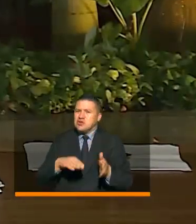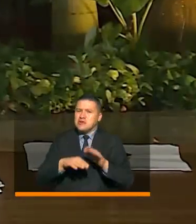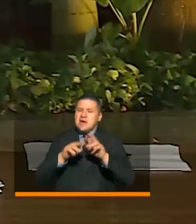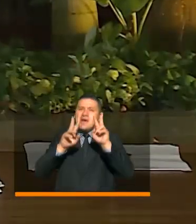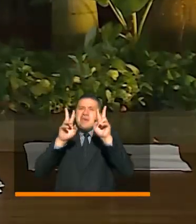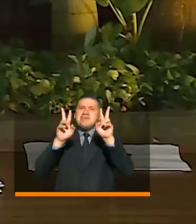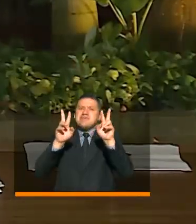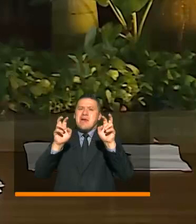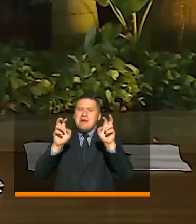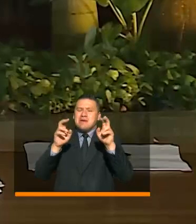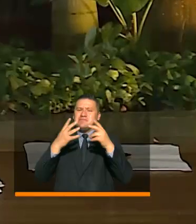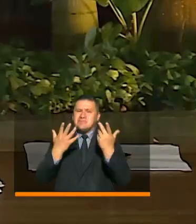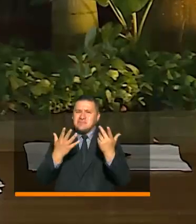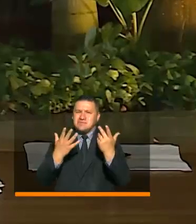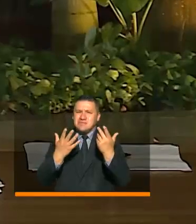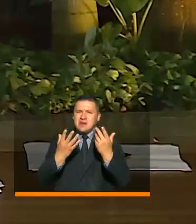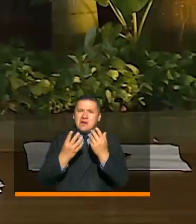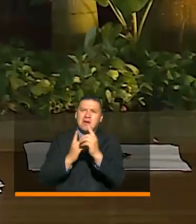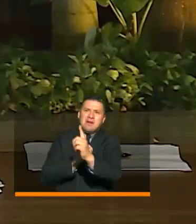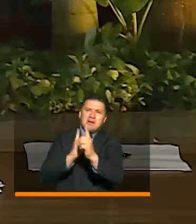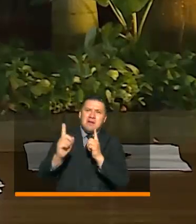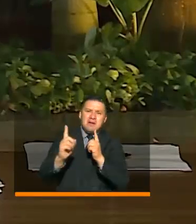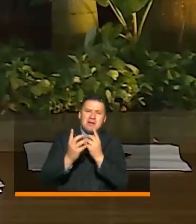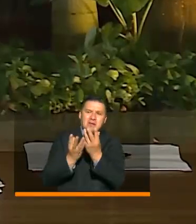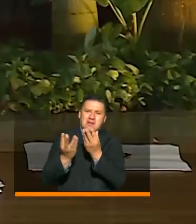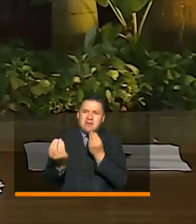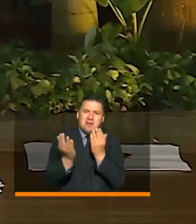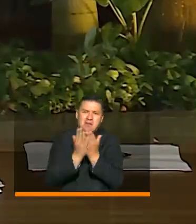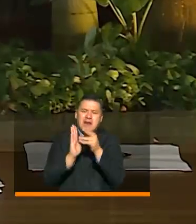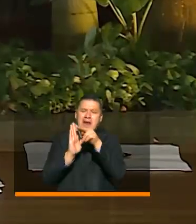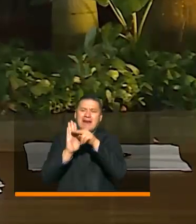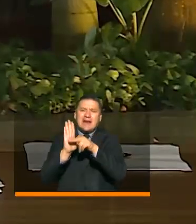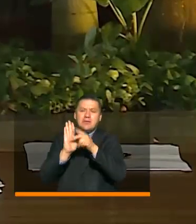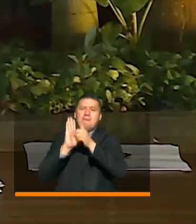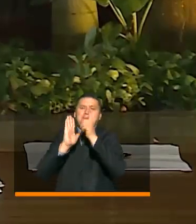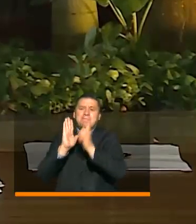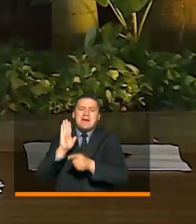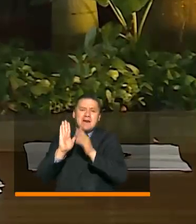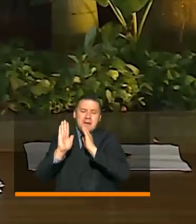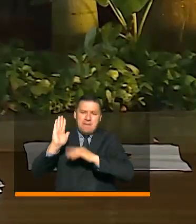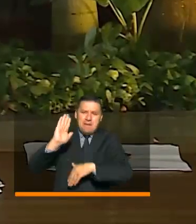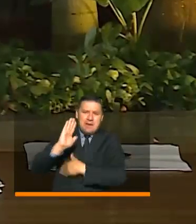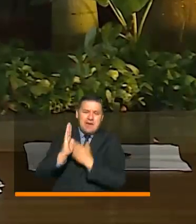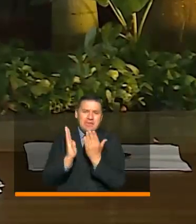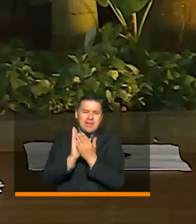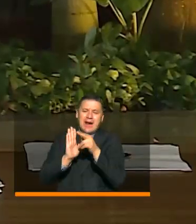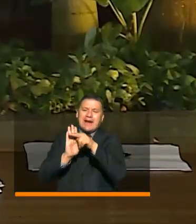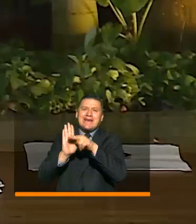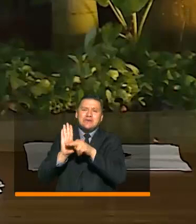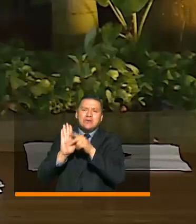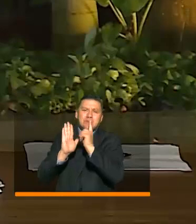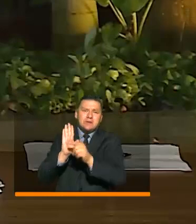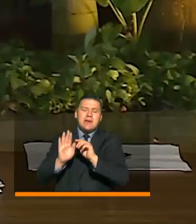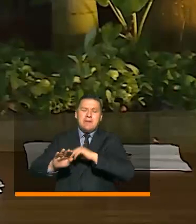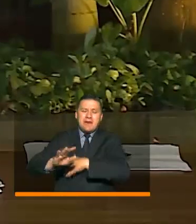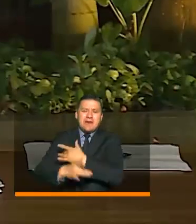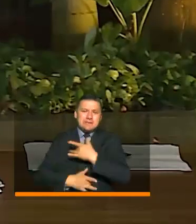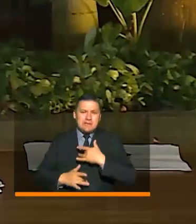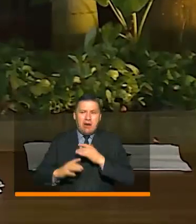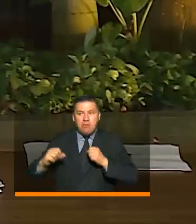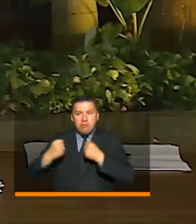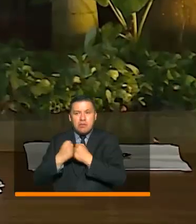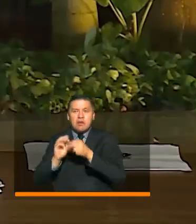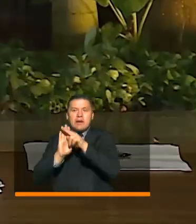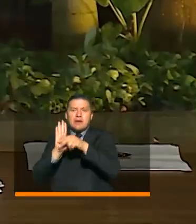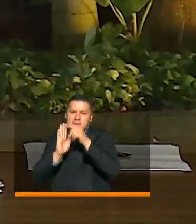los temas relacionados con alternancia y también con las resoluciones emitidas por el Ministerio de Educación y el Ministerio de Salud de cara